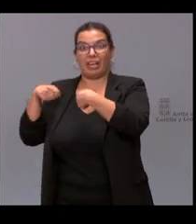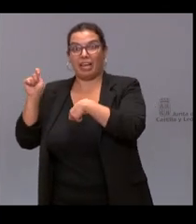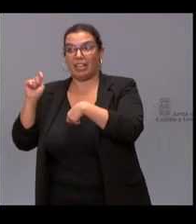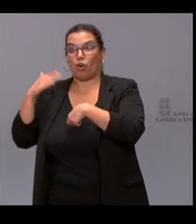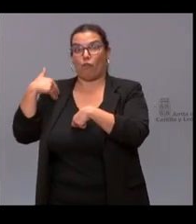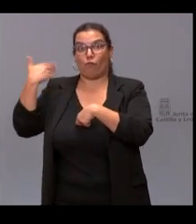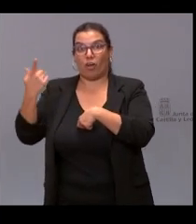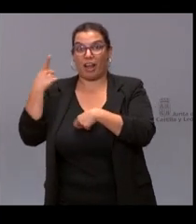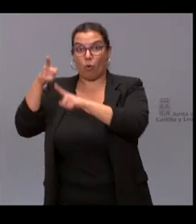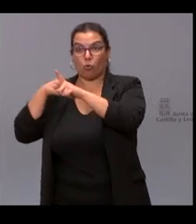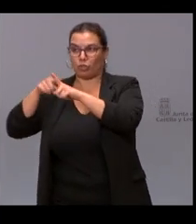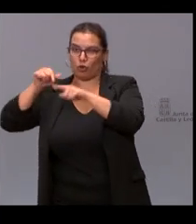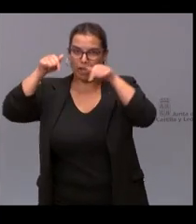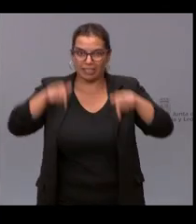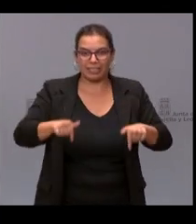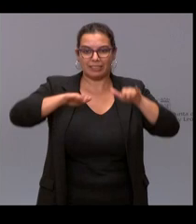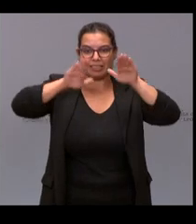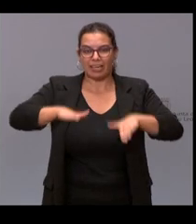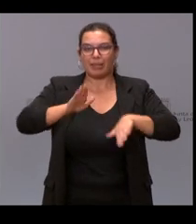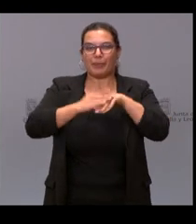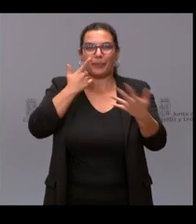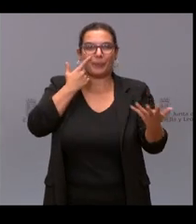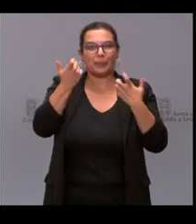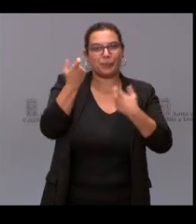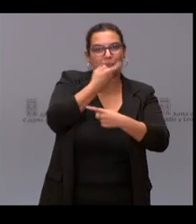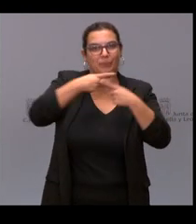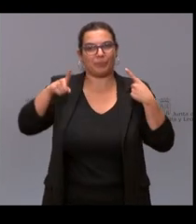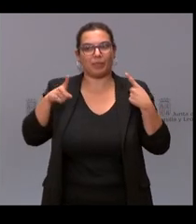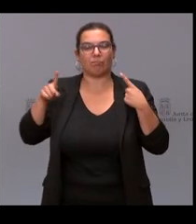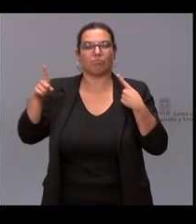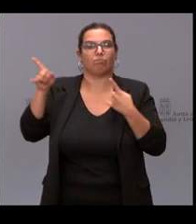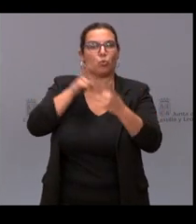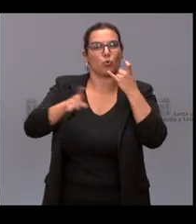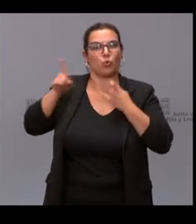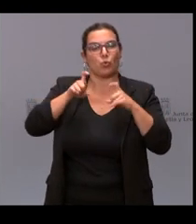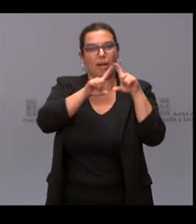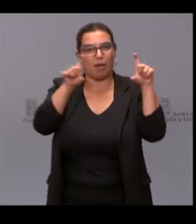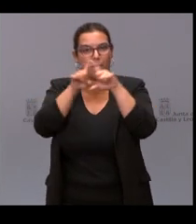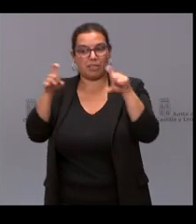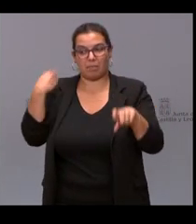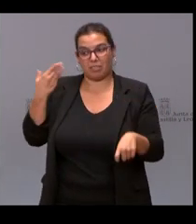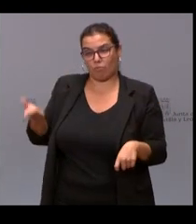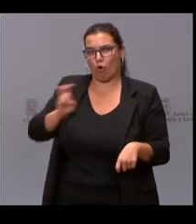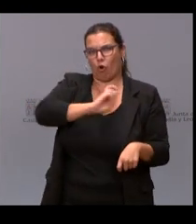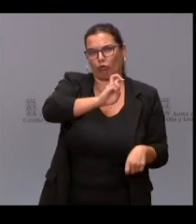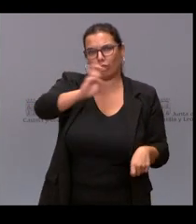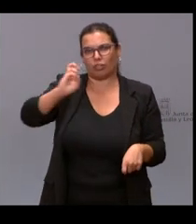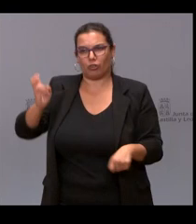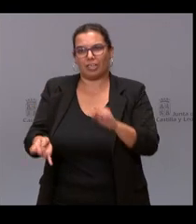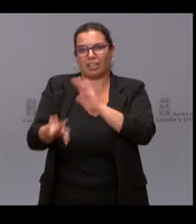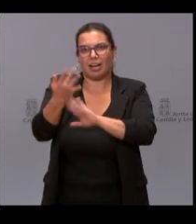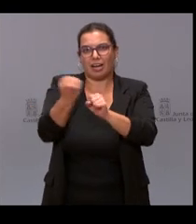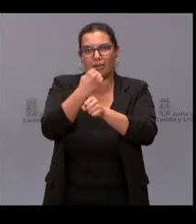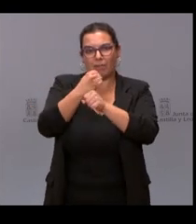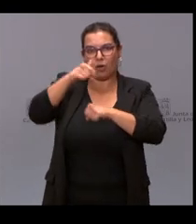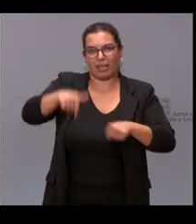y sirva como factor de diferenciador para que puedan instalarse empresas como Innovat y puedan crear empleos